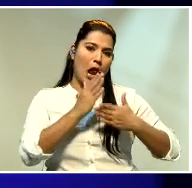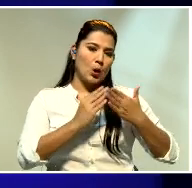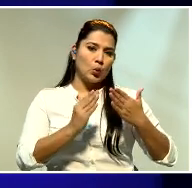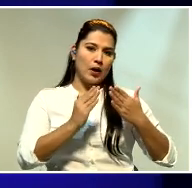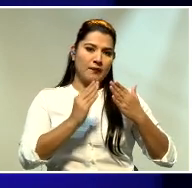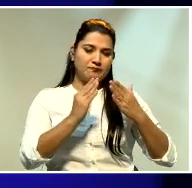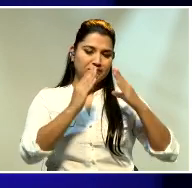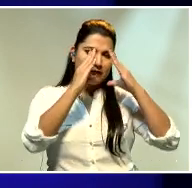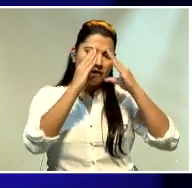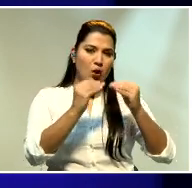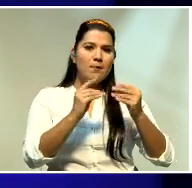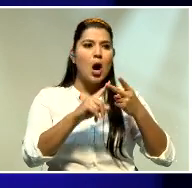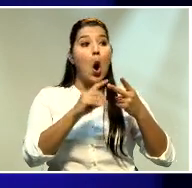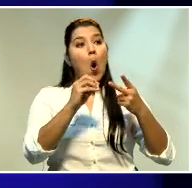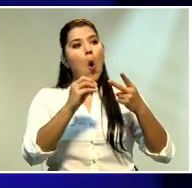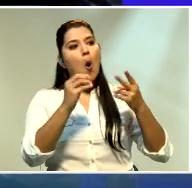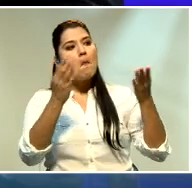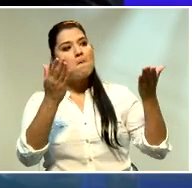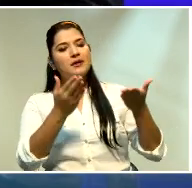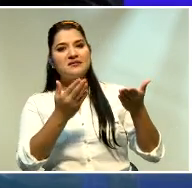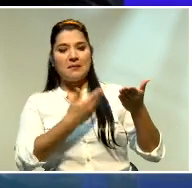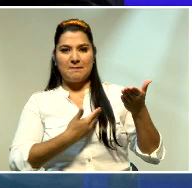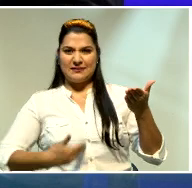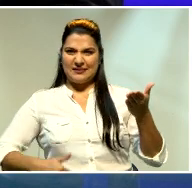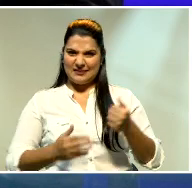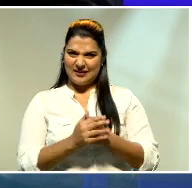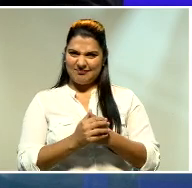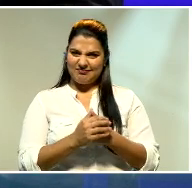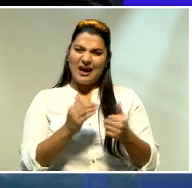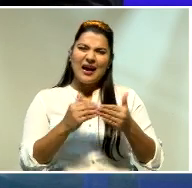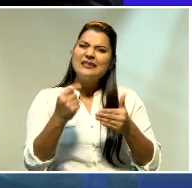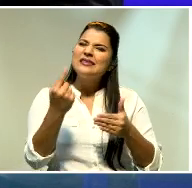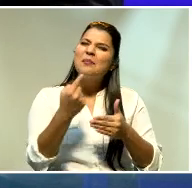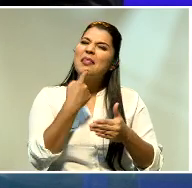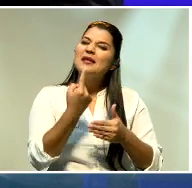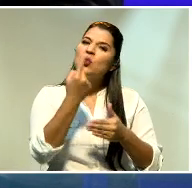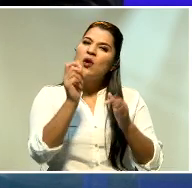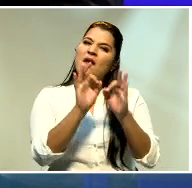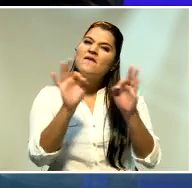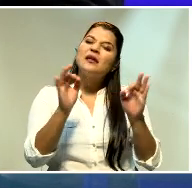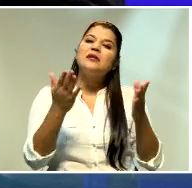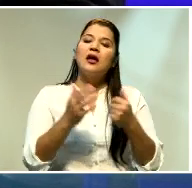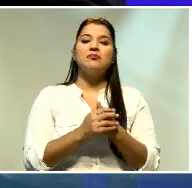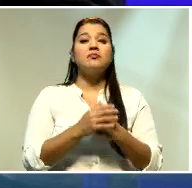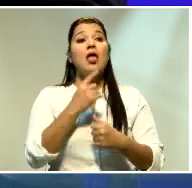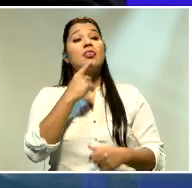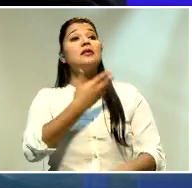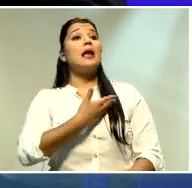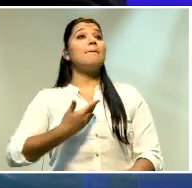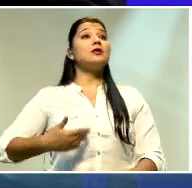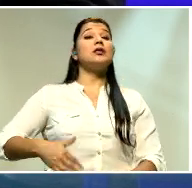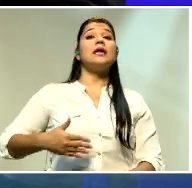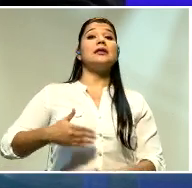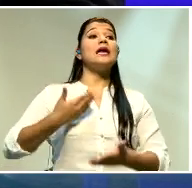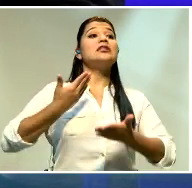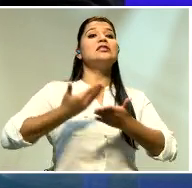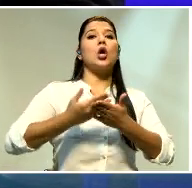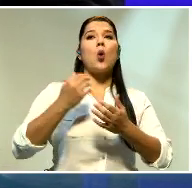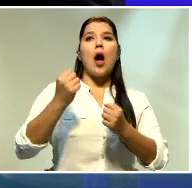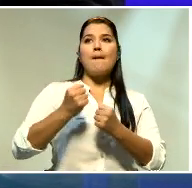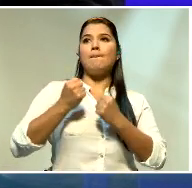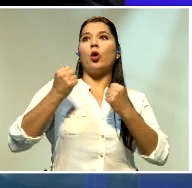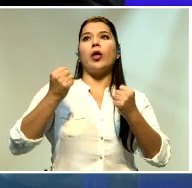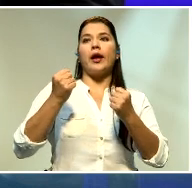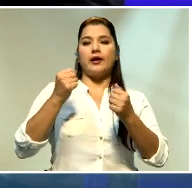alguien, a un presidente, y el cliché es decir que Carlos Alvarado llegó al poder en tal